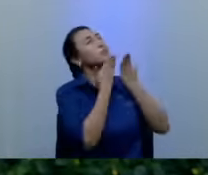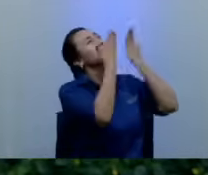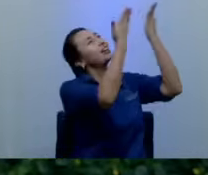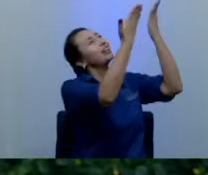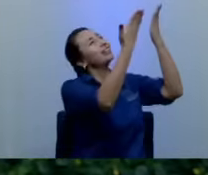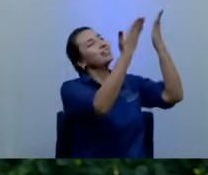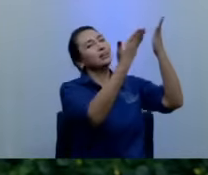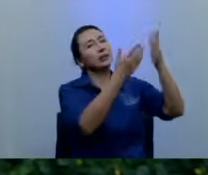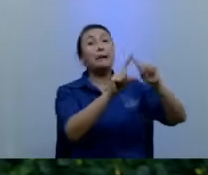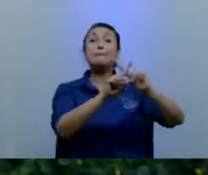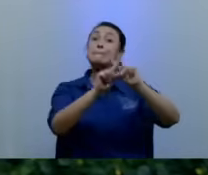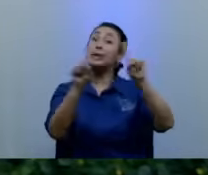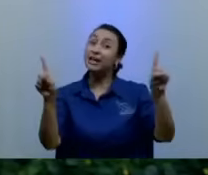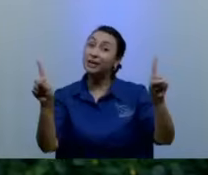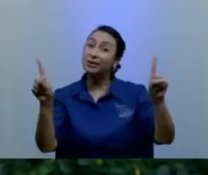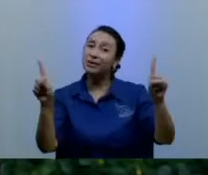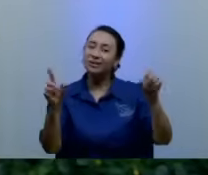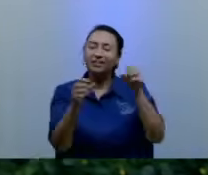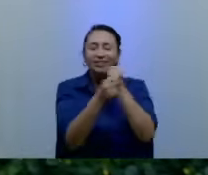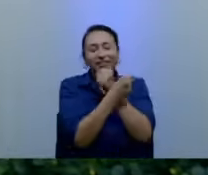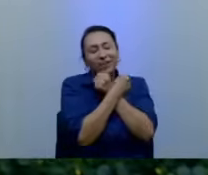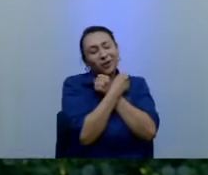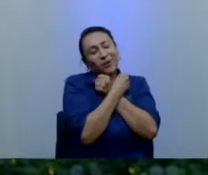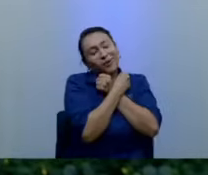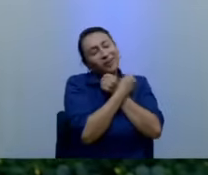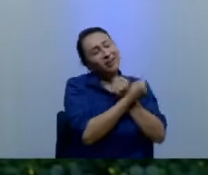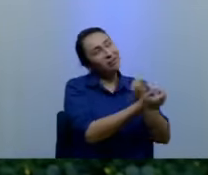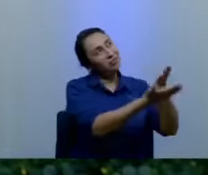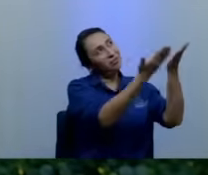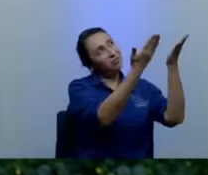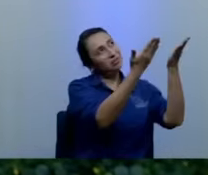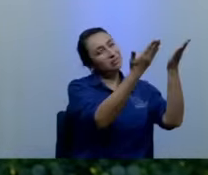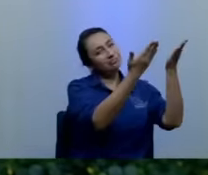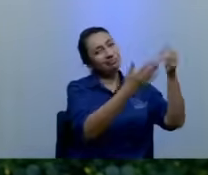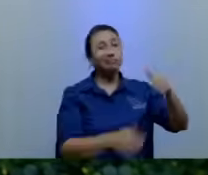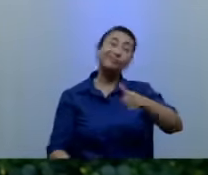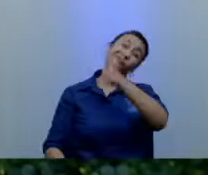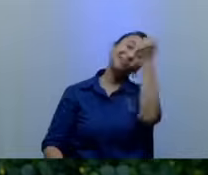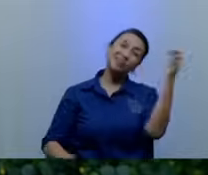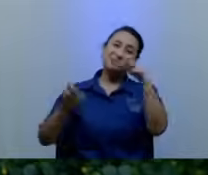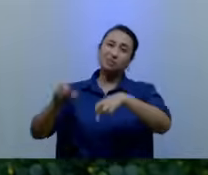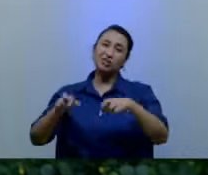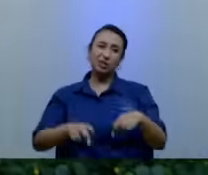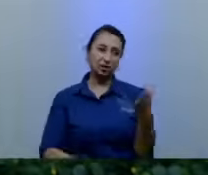dar. Pero la mayoría de la gente lo que quiere es que le den.